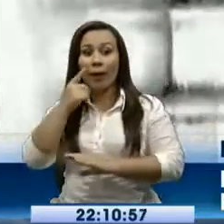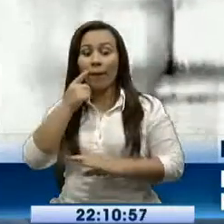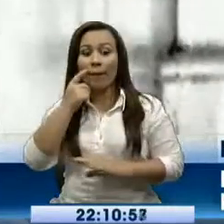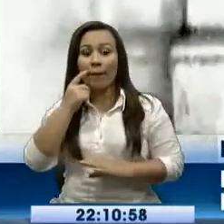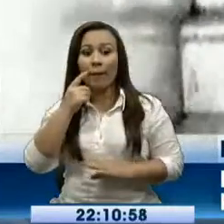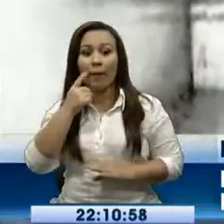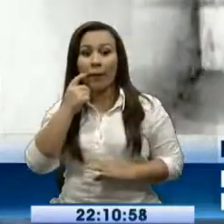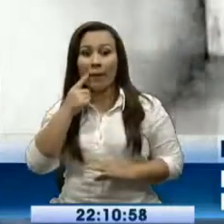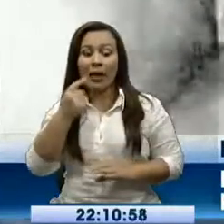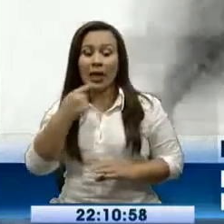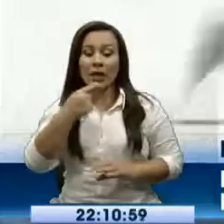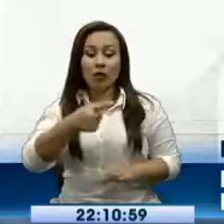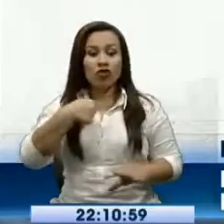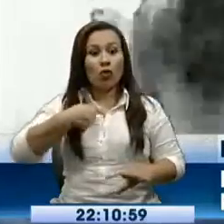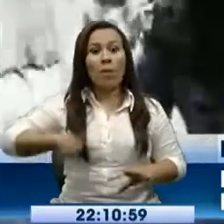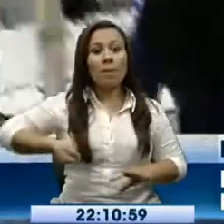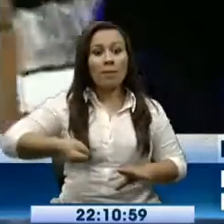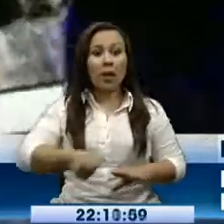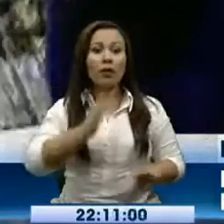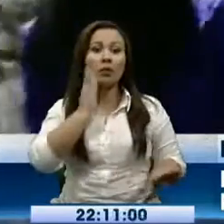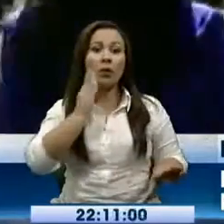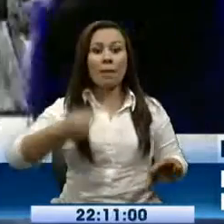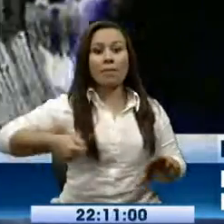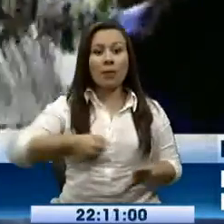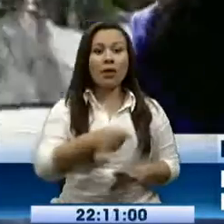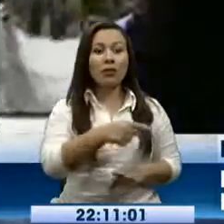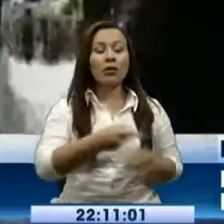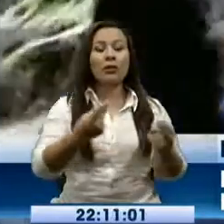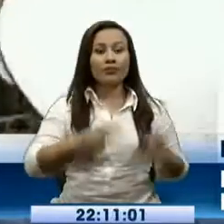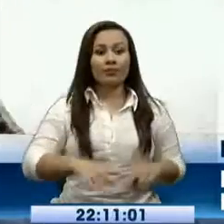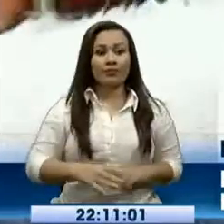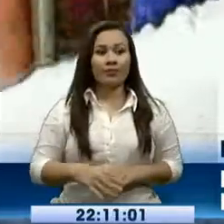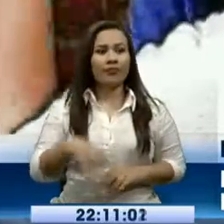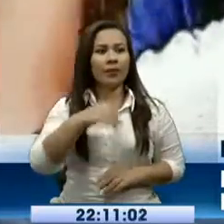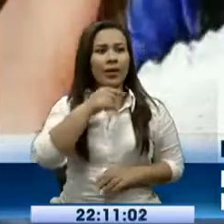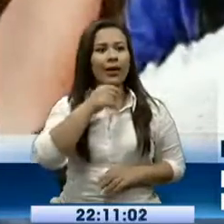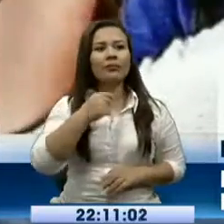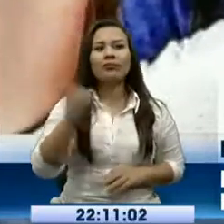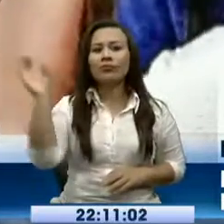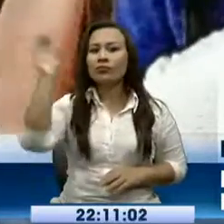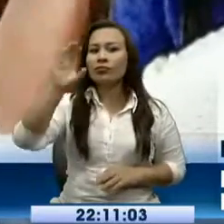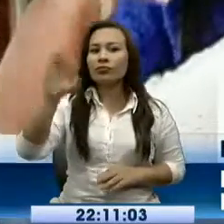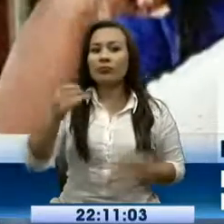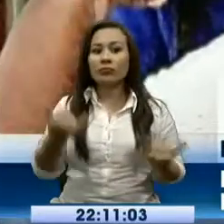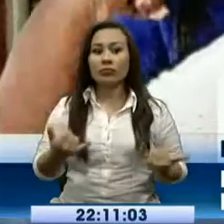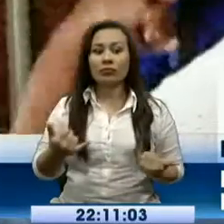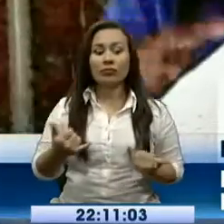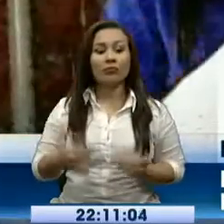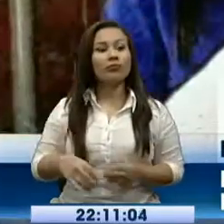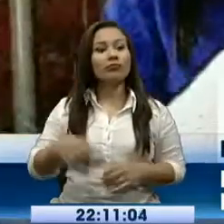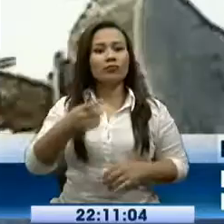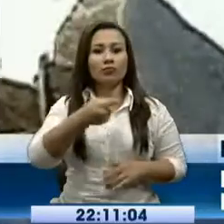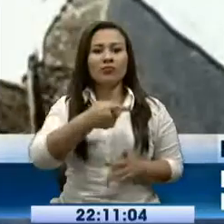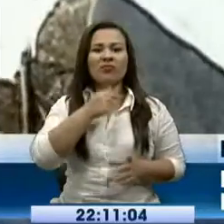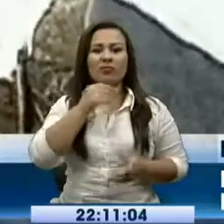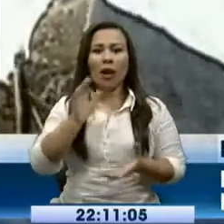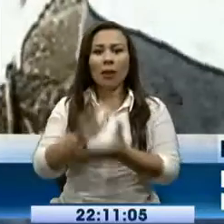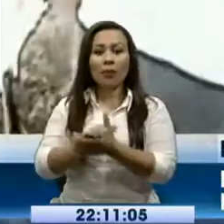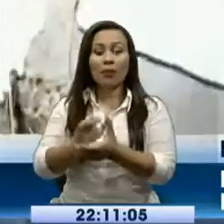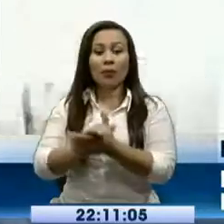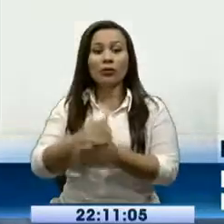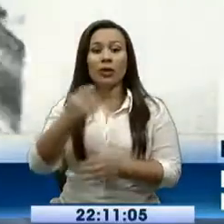justicia por él, lo que le ha hecho a mi hija. En busca de la versión del padre de la niña, su actual conviviente asegura desconocer de su